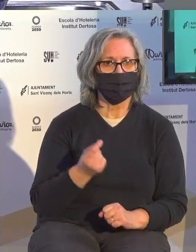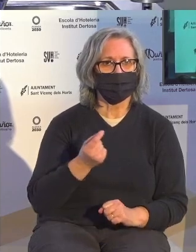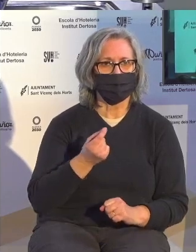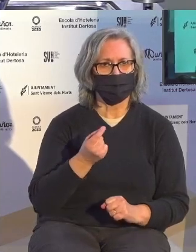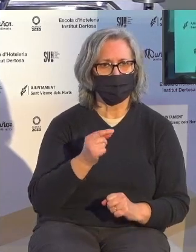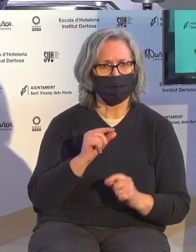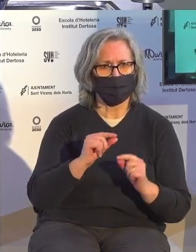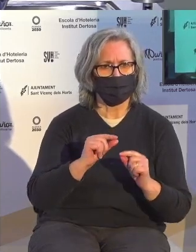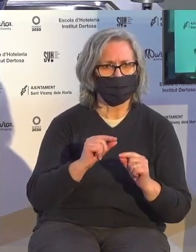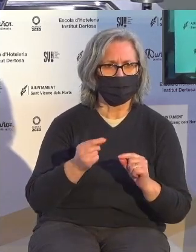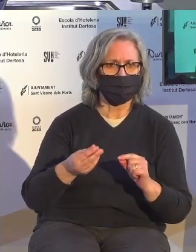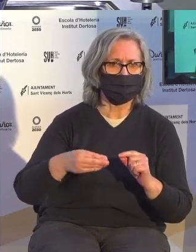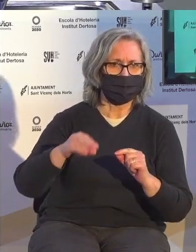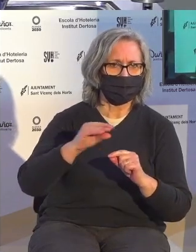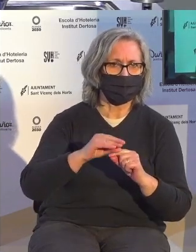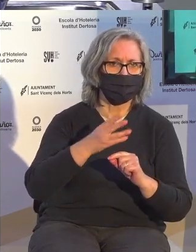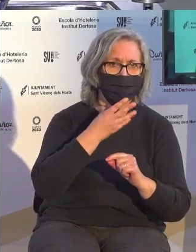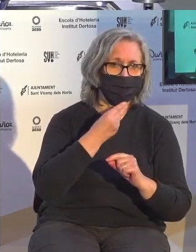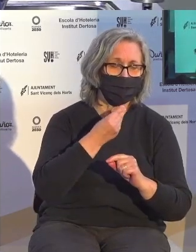está